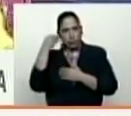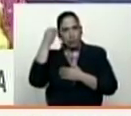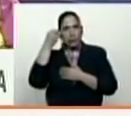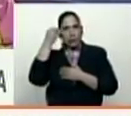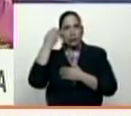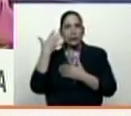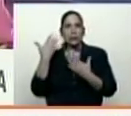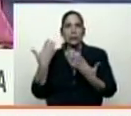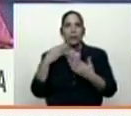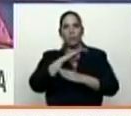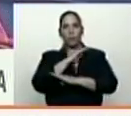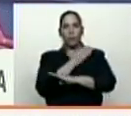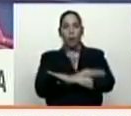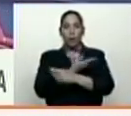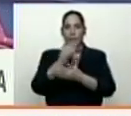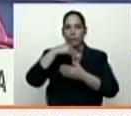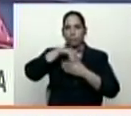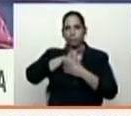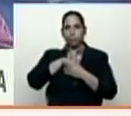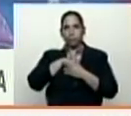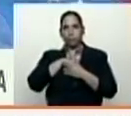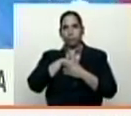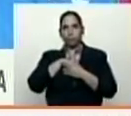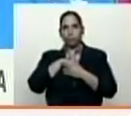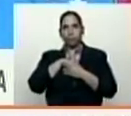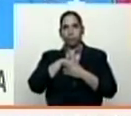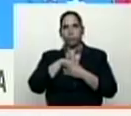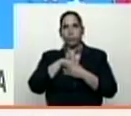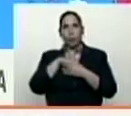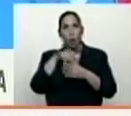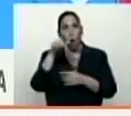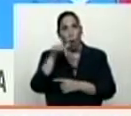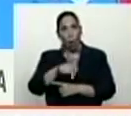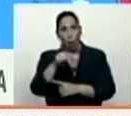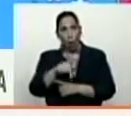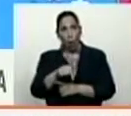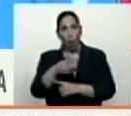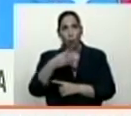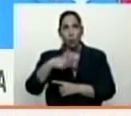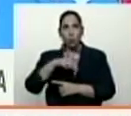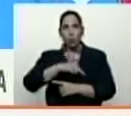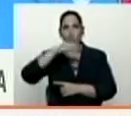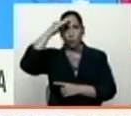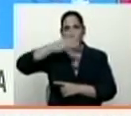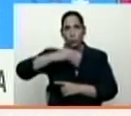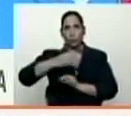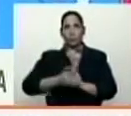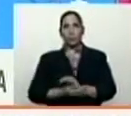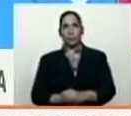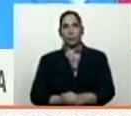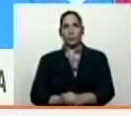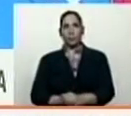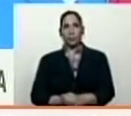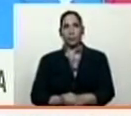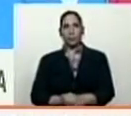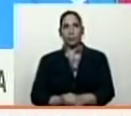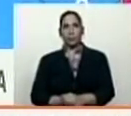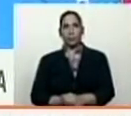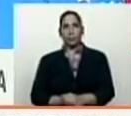Lo que da fuerza interna. Y hoy, nuestros soldados,